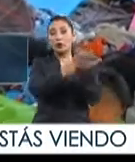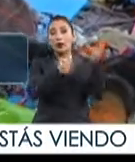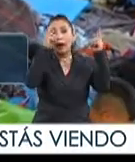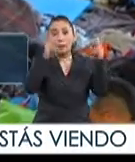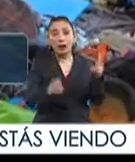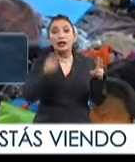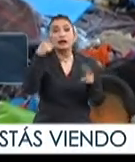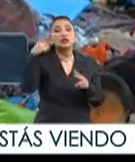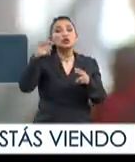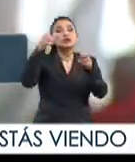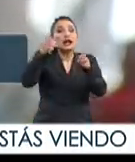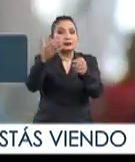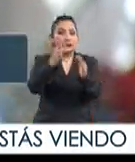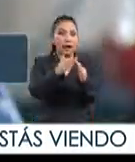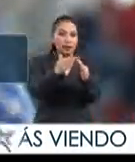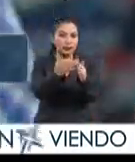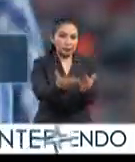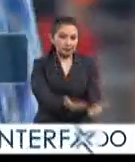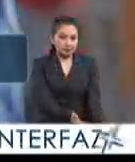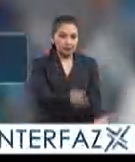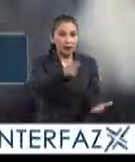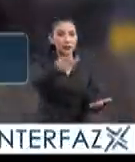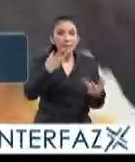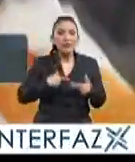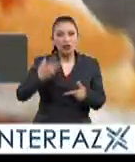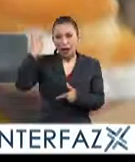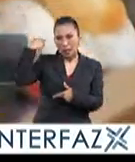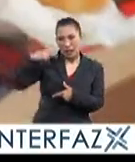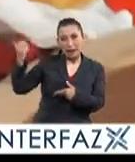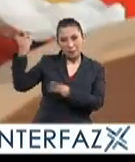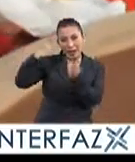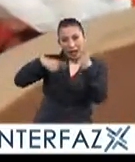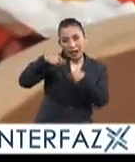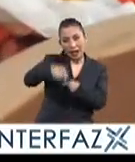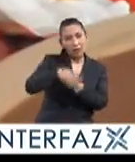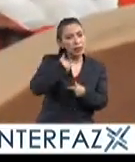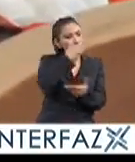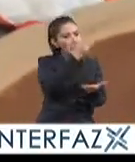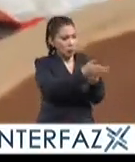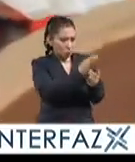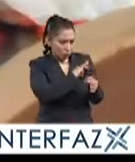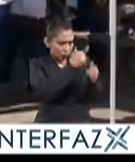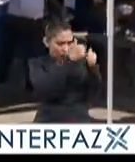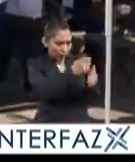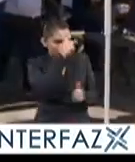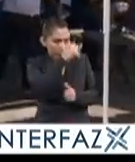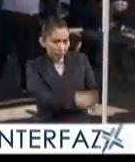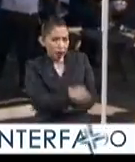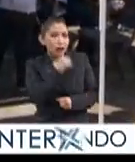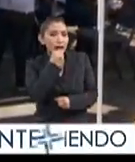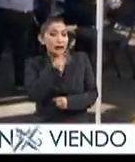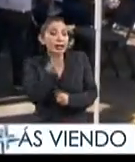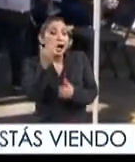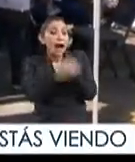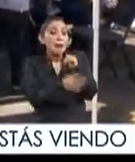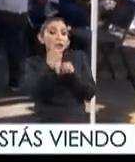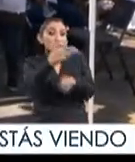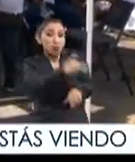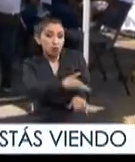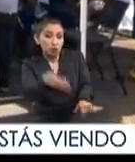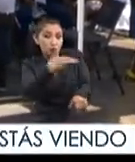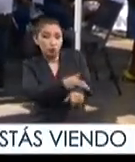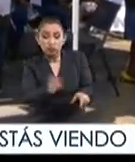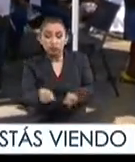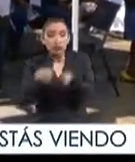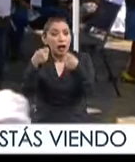programa Estás en tu casa, en la que los viajantes podrán solicitar la condición de refugiados y en lo que concluye su trámite